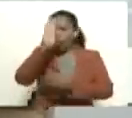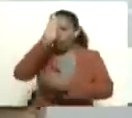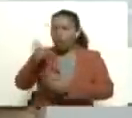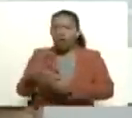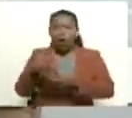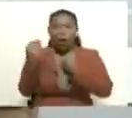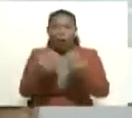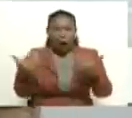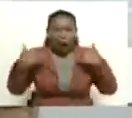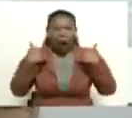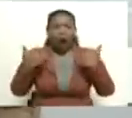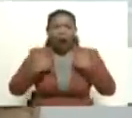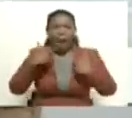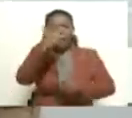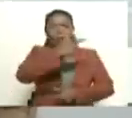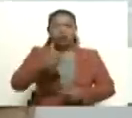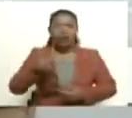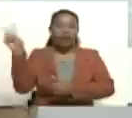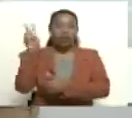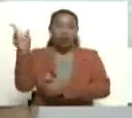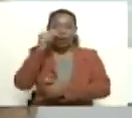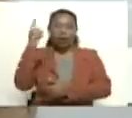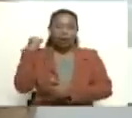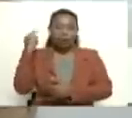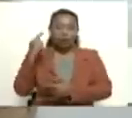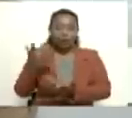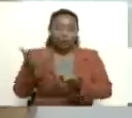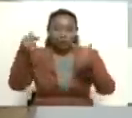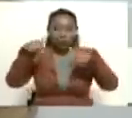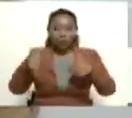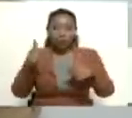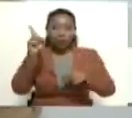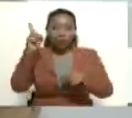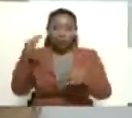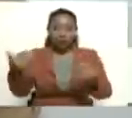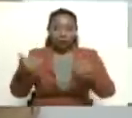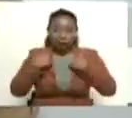las vidas humanas de venezolanas y venezolanos a quienes este señor